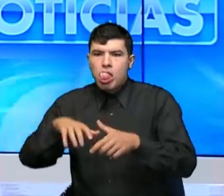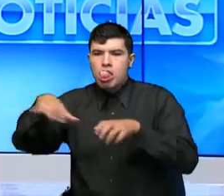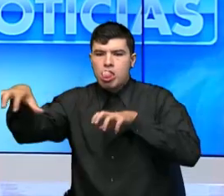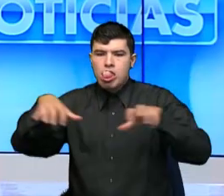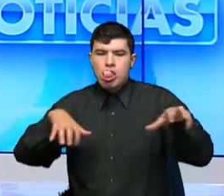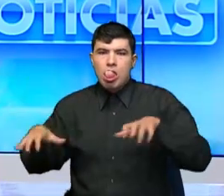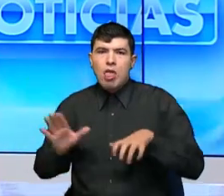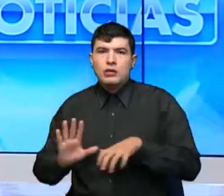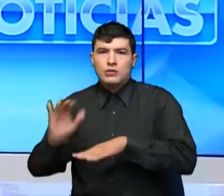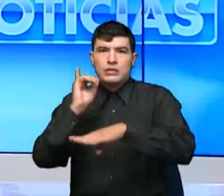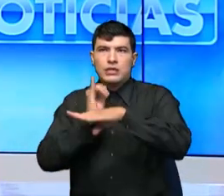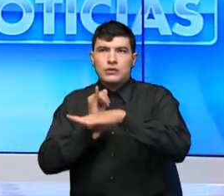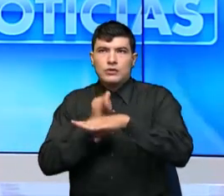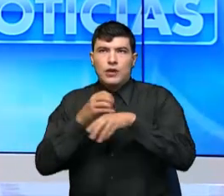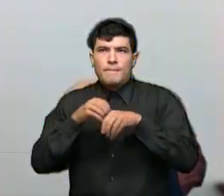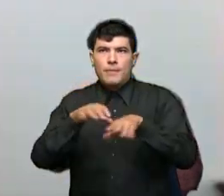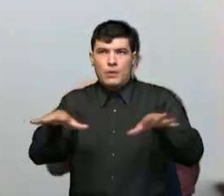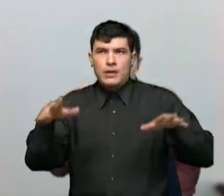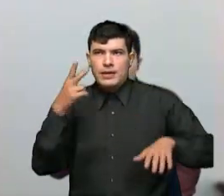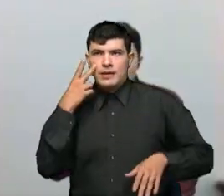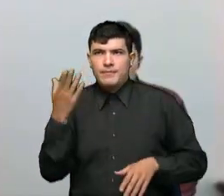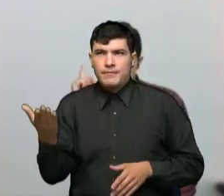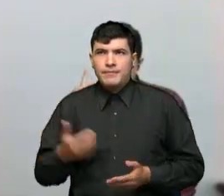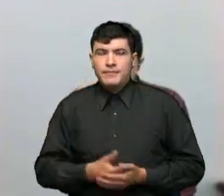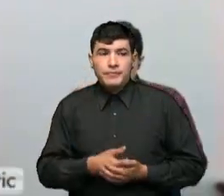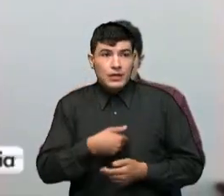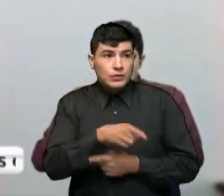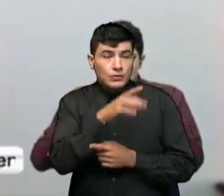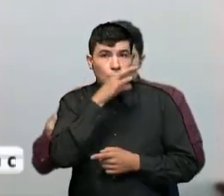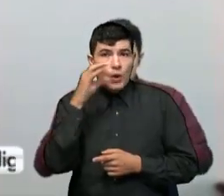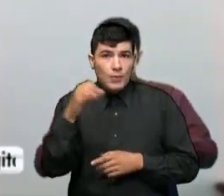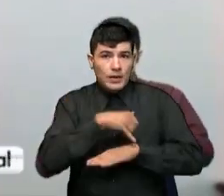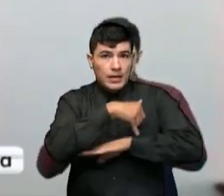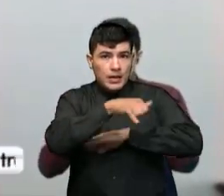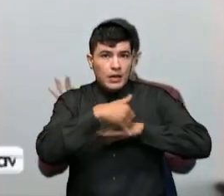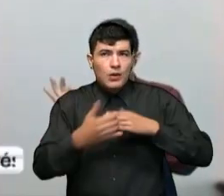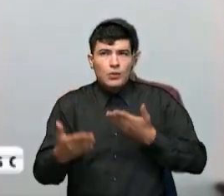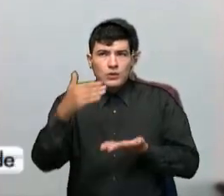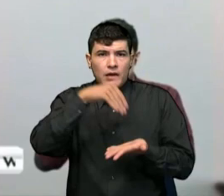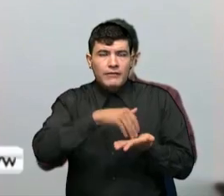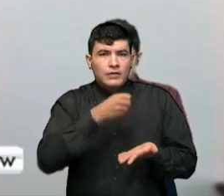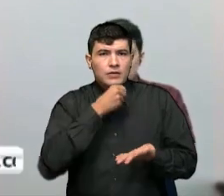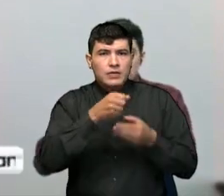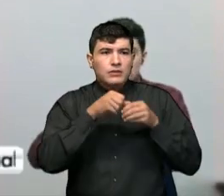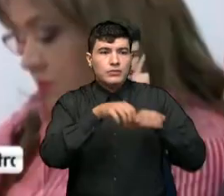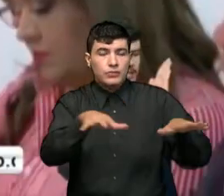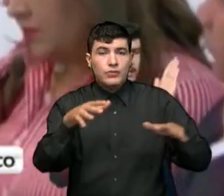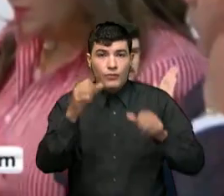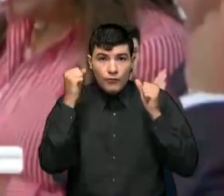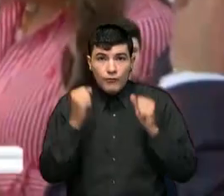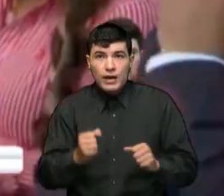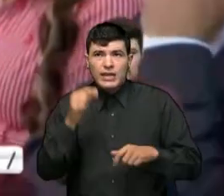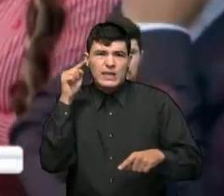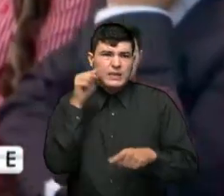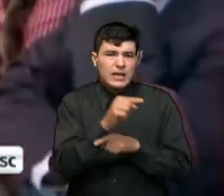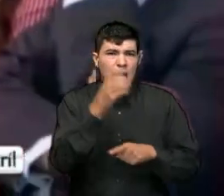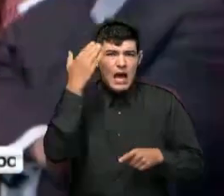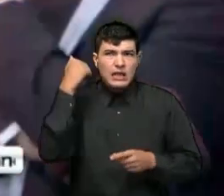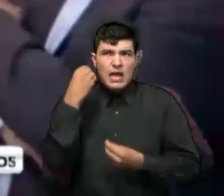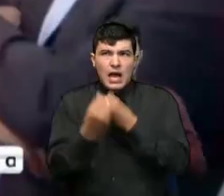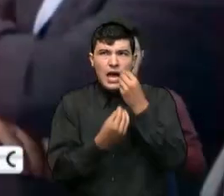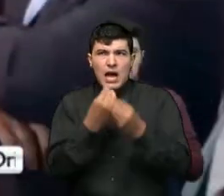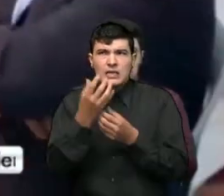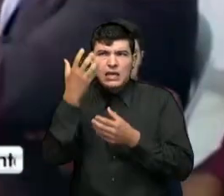las instituciones públicas. El ingeniero Rodolfo Hernández volvió a hacer noticia, pues hizo duros señalamientos a lo que se habría hecho